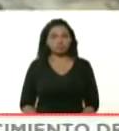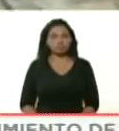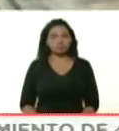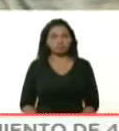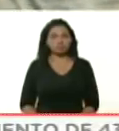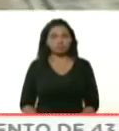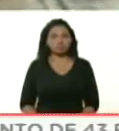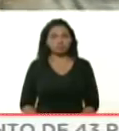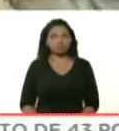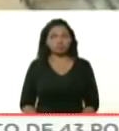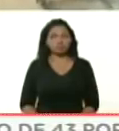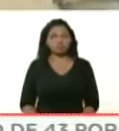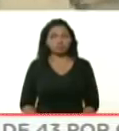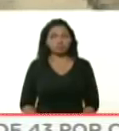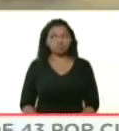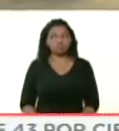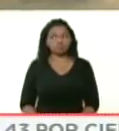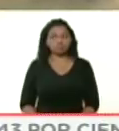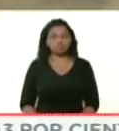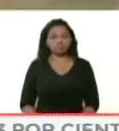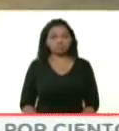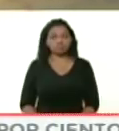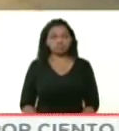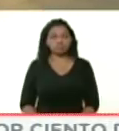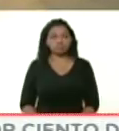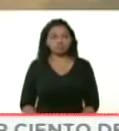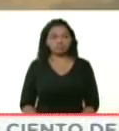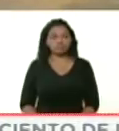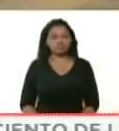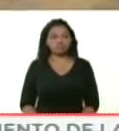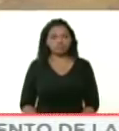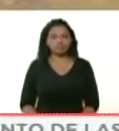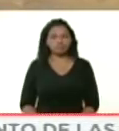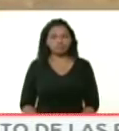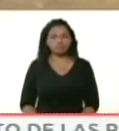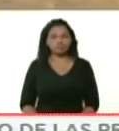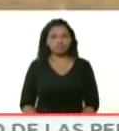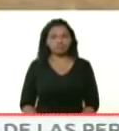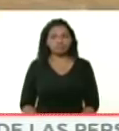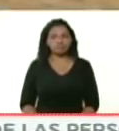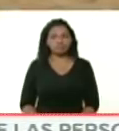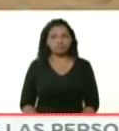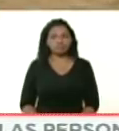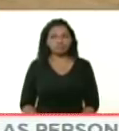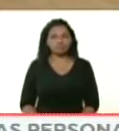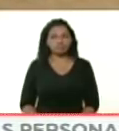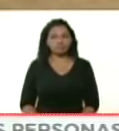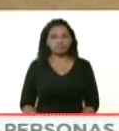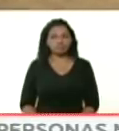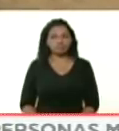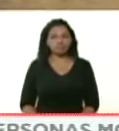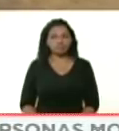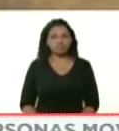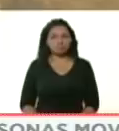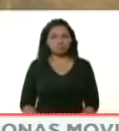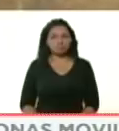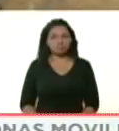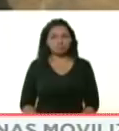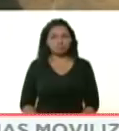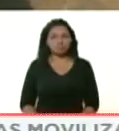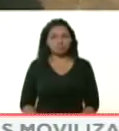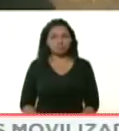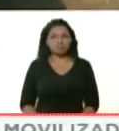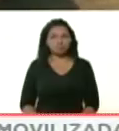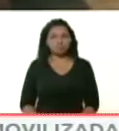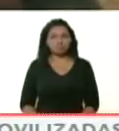al Estado, dar un apoyo al Estado para que realmente se vean todas las cosas que se están produciendo en este país, porque queremos vencer muchos obstáculos